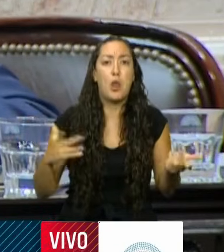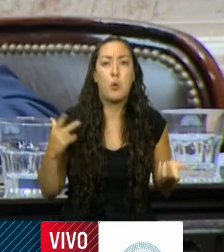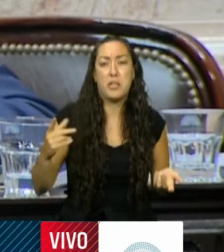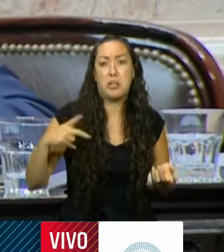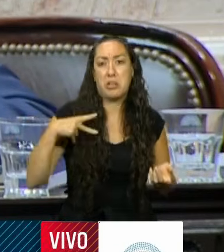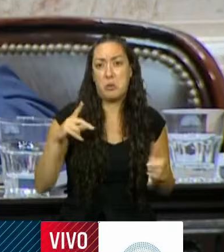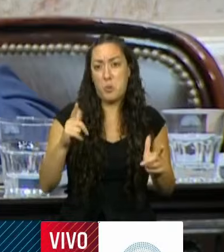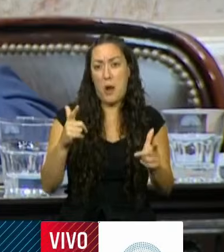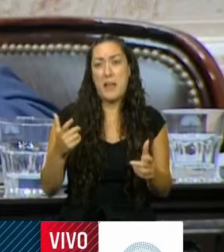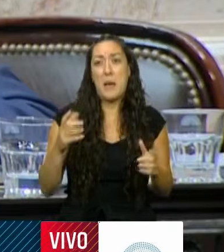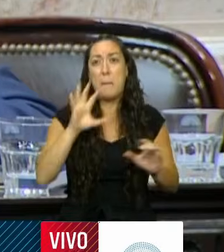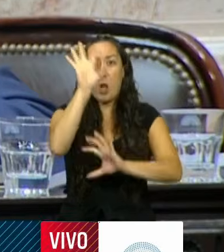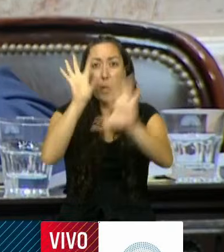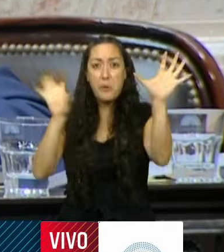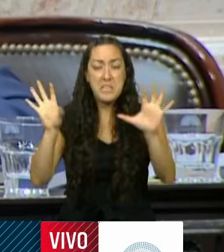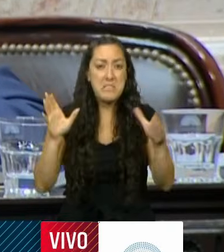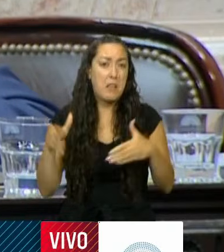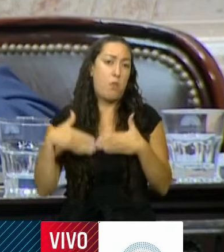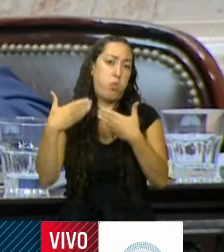hemos quedado postergadas.